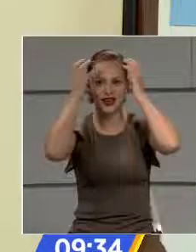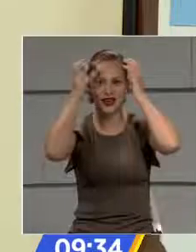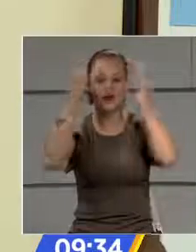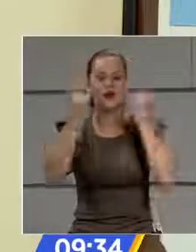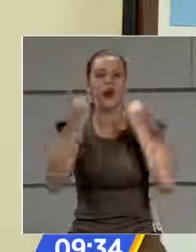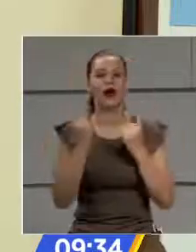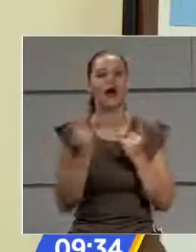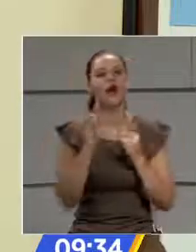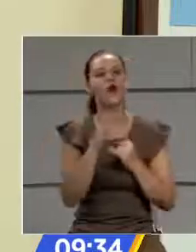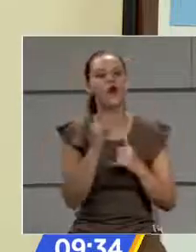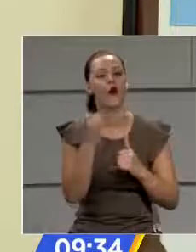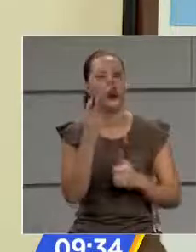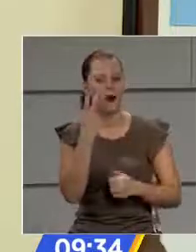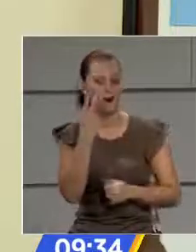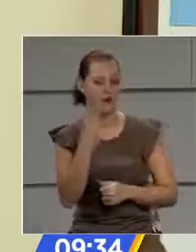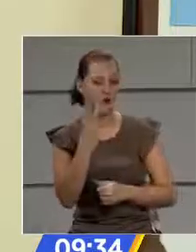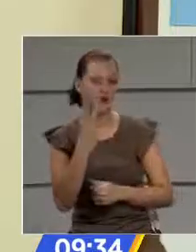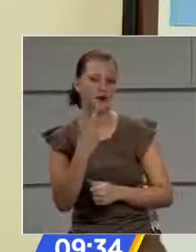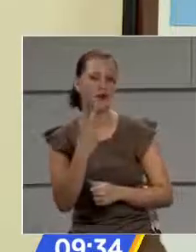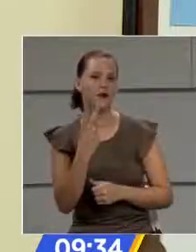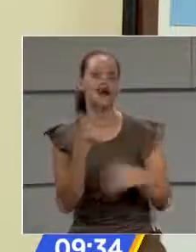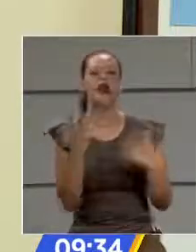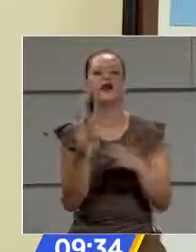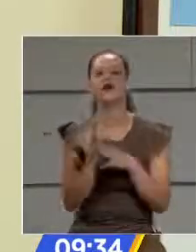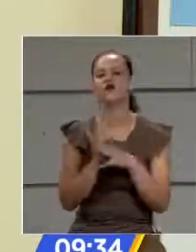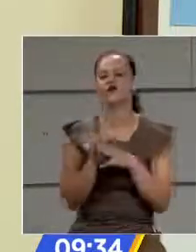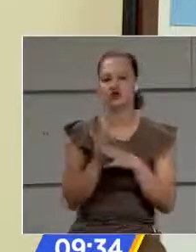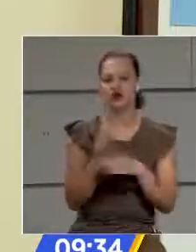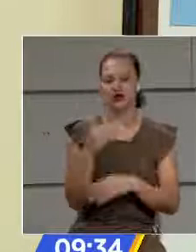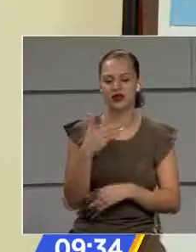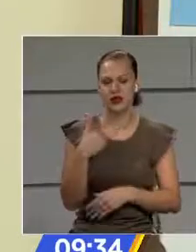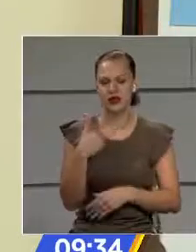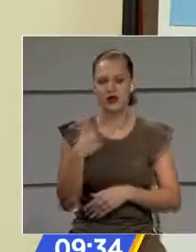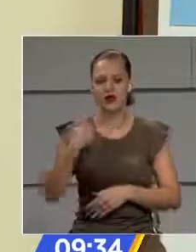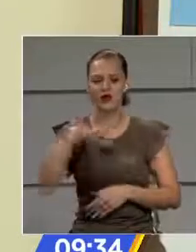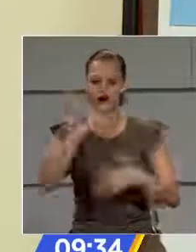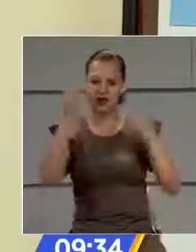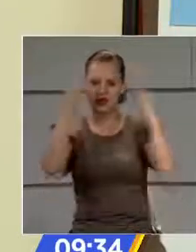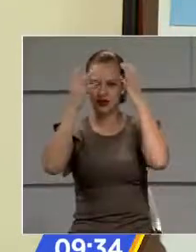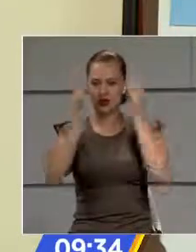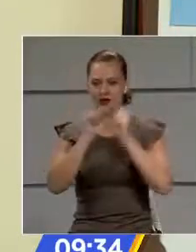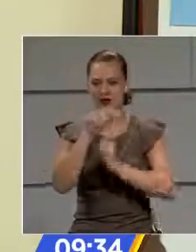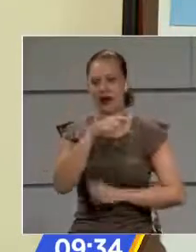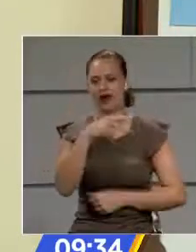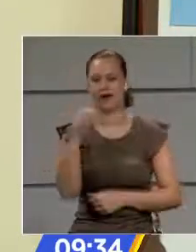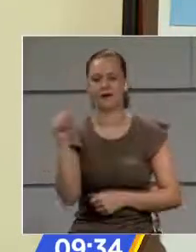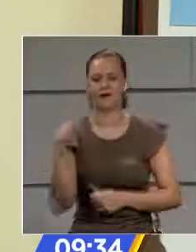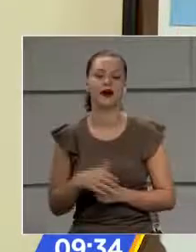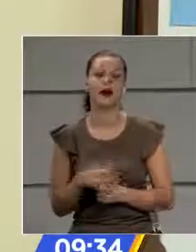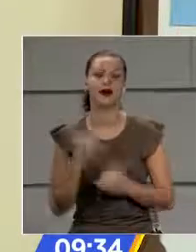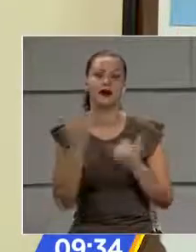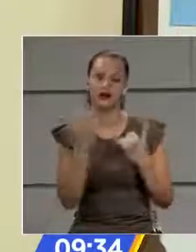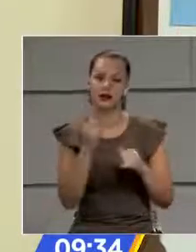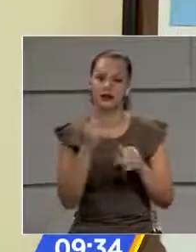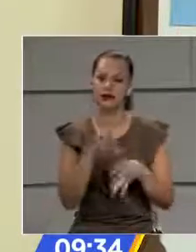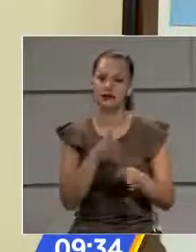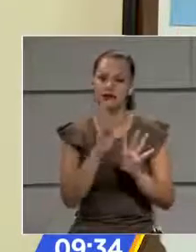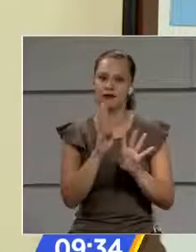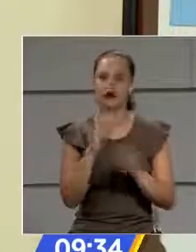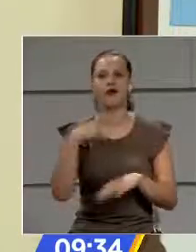Vamos ahora con el cerebro. Y entonces vamos a ver qué funciones tiene nuestro cerebro con esta aplicación, que ya se las publicamos